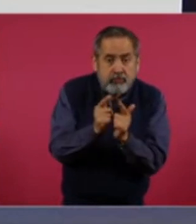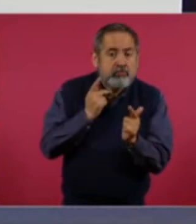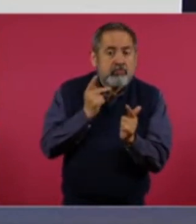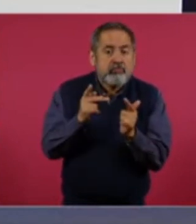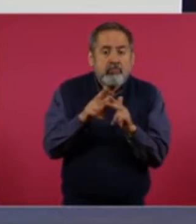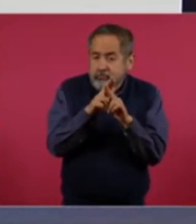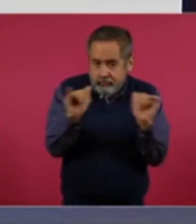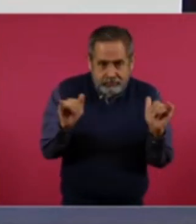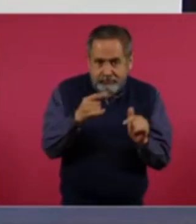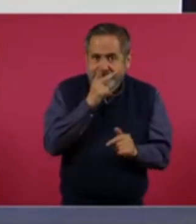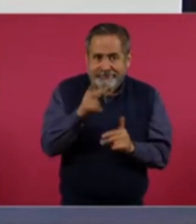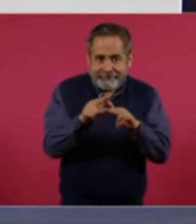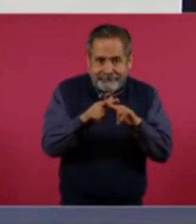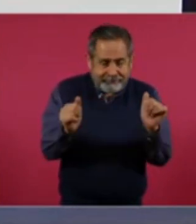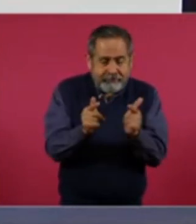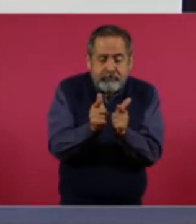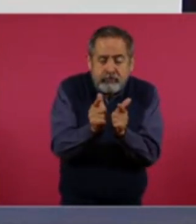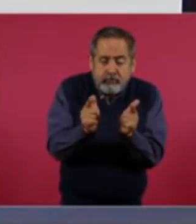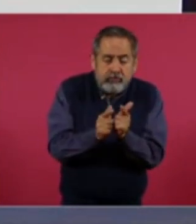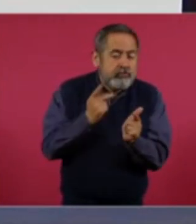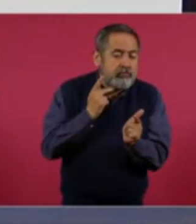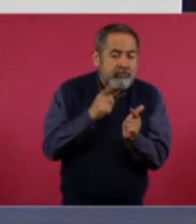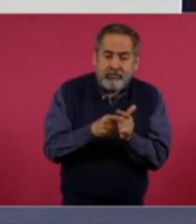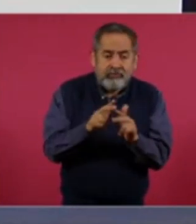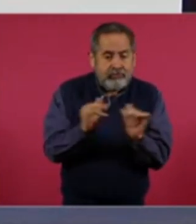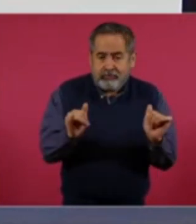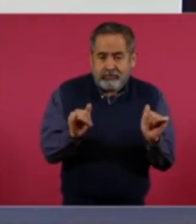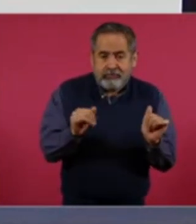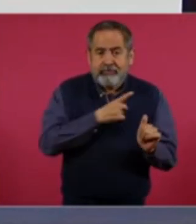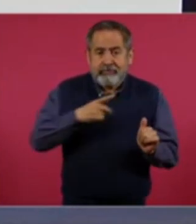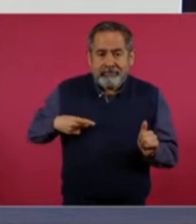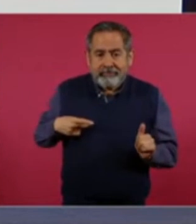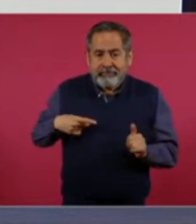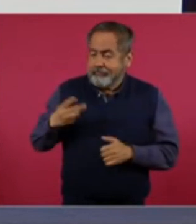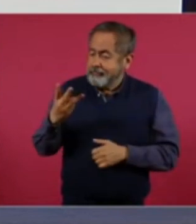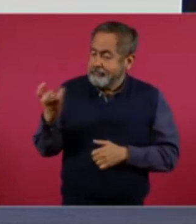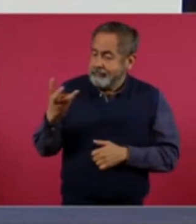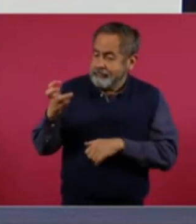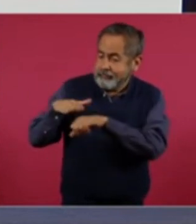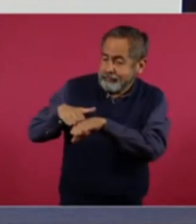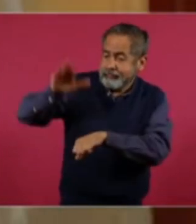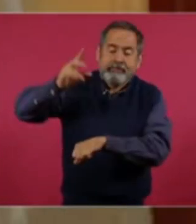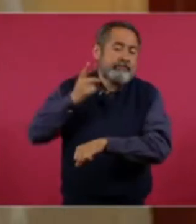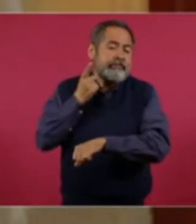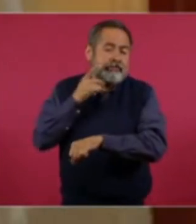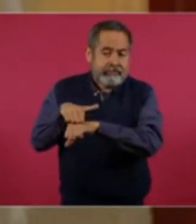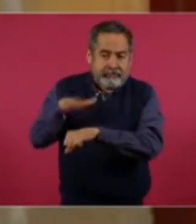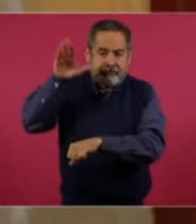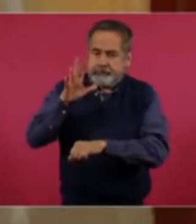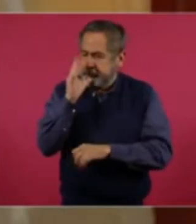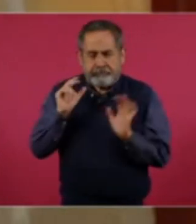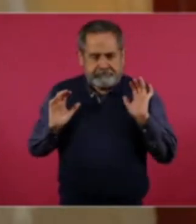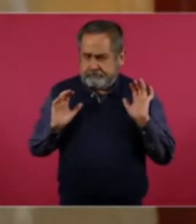dice ningún partido político, podrá contar con más de 300 diputados por